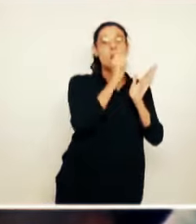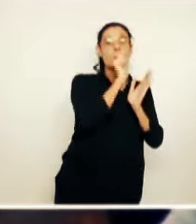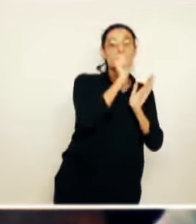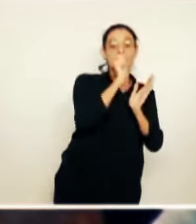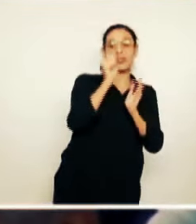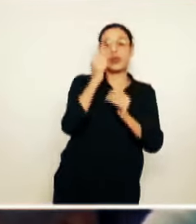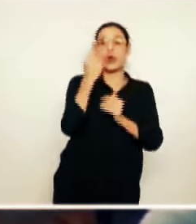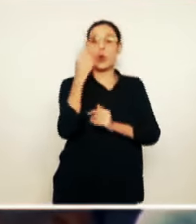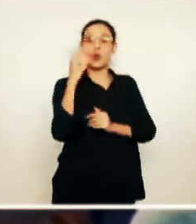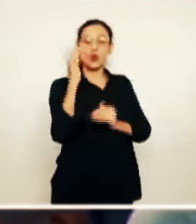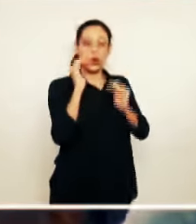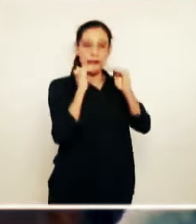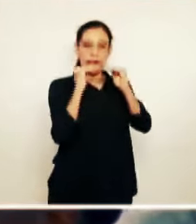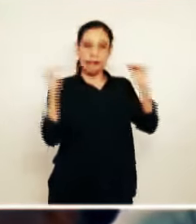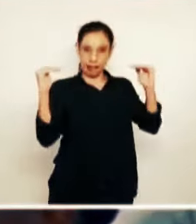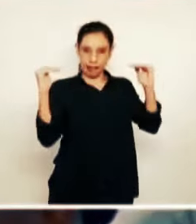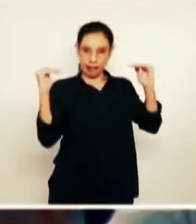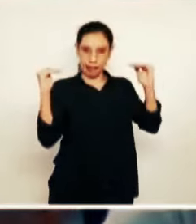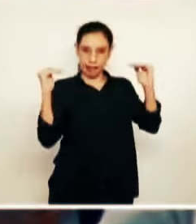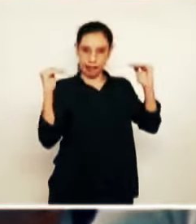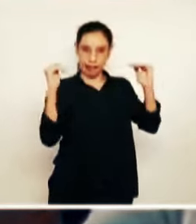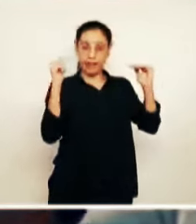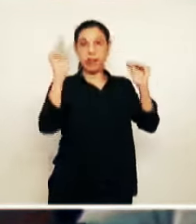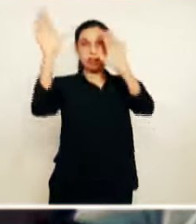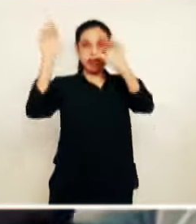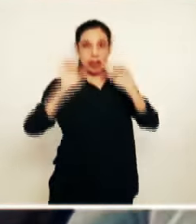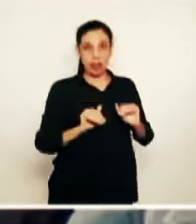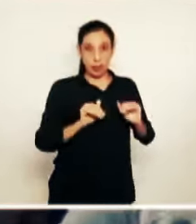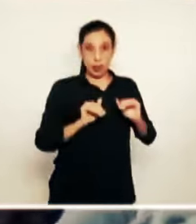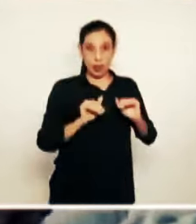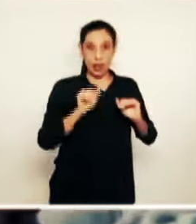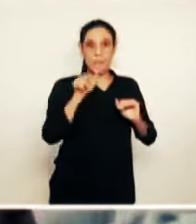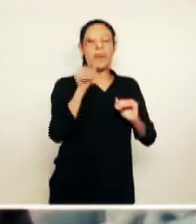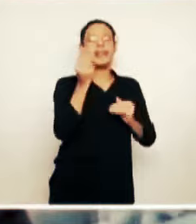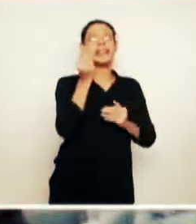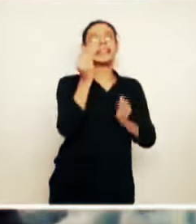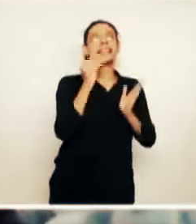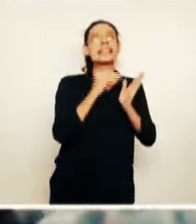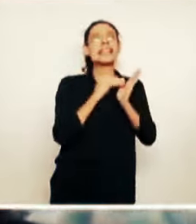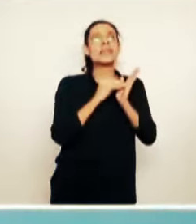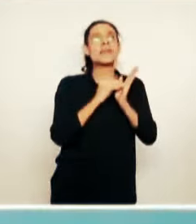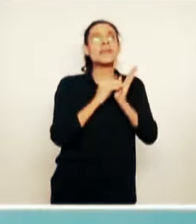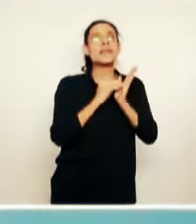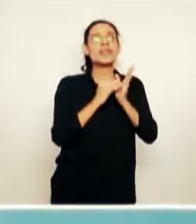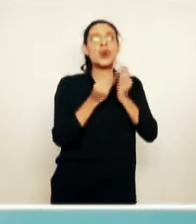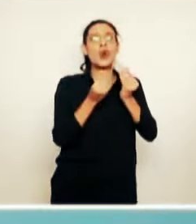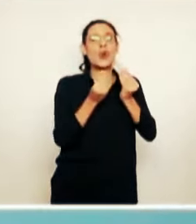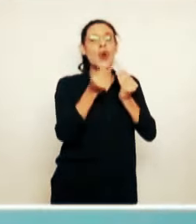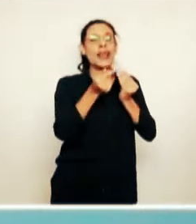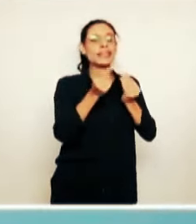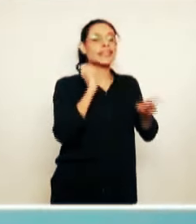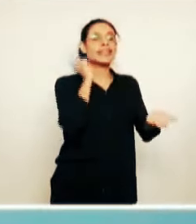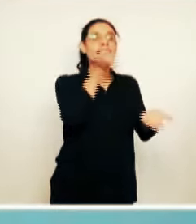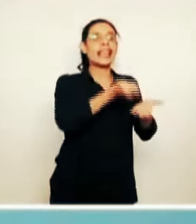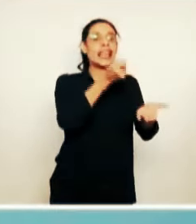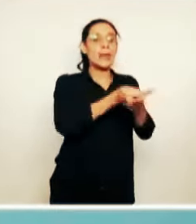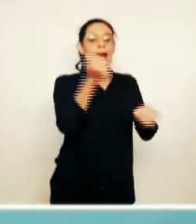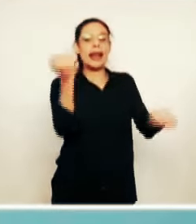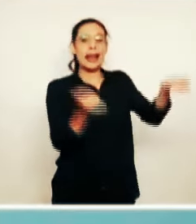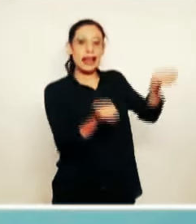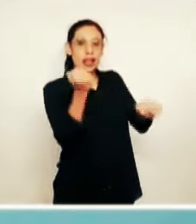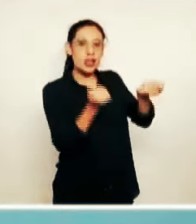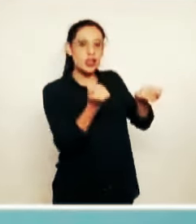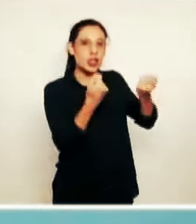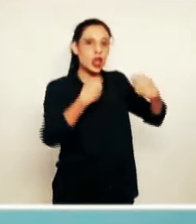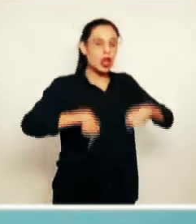precio estacional, como era un peso, estaba también en dólares. El precio estacional es el que le cobran a las distribuidoras, es el transporte